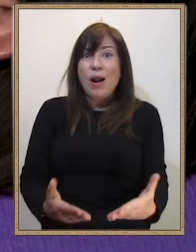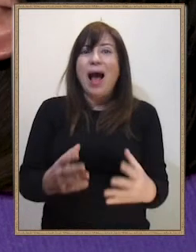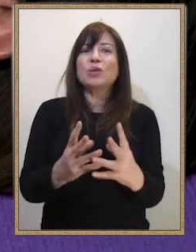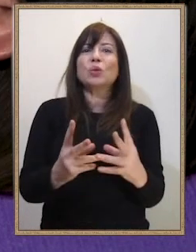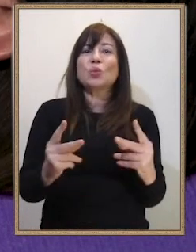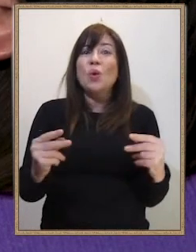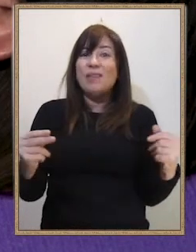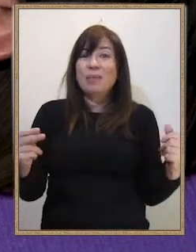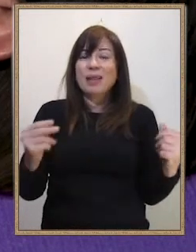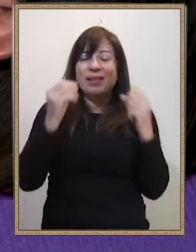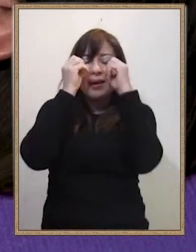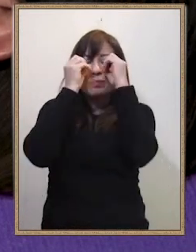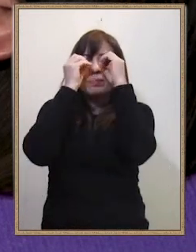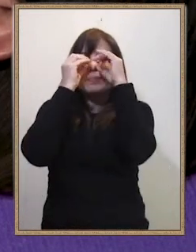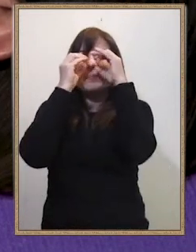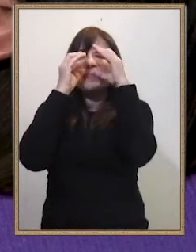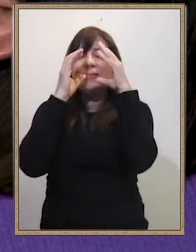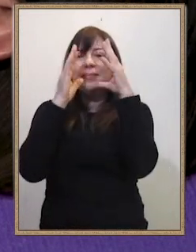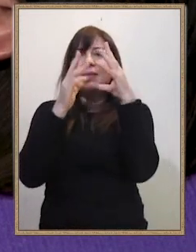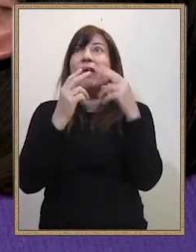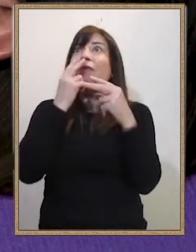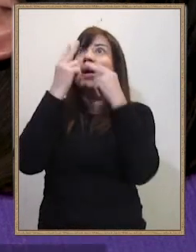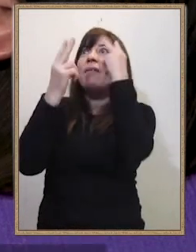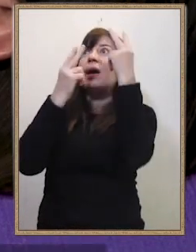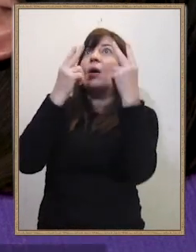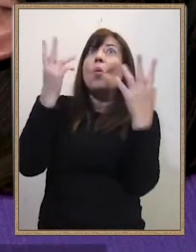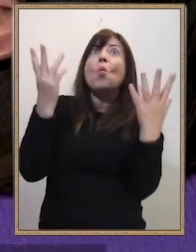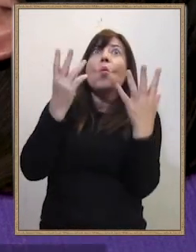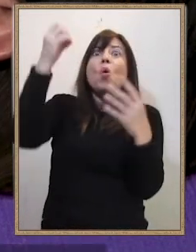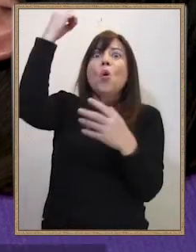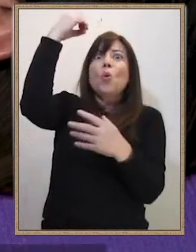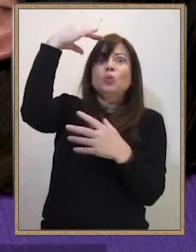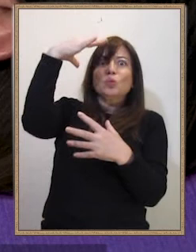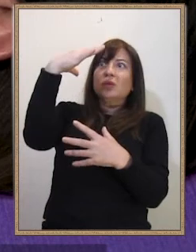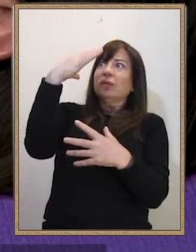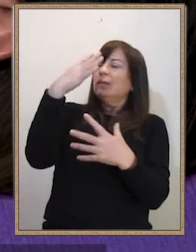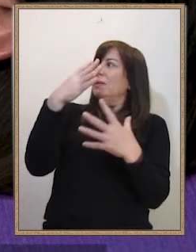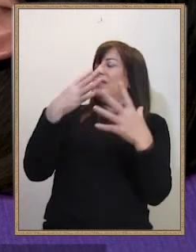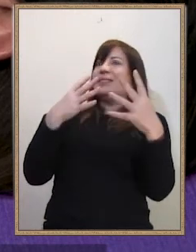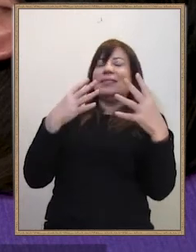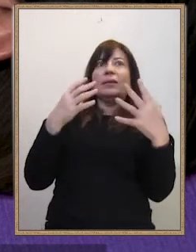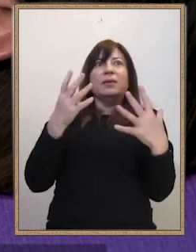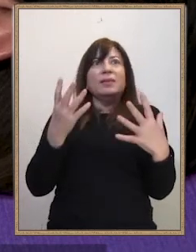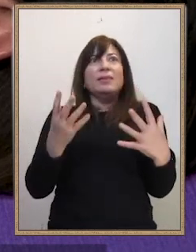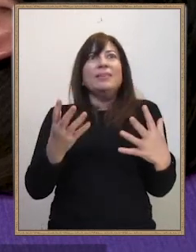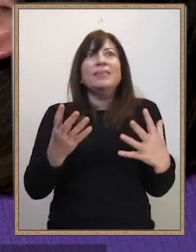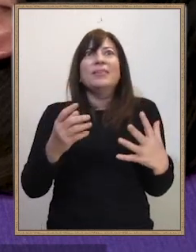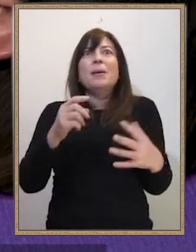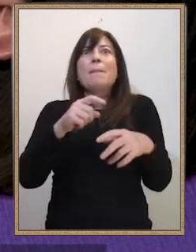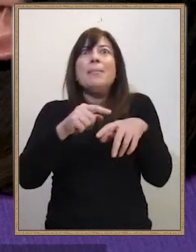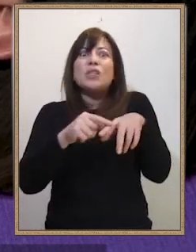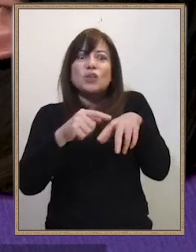suavemente, voy a abrir mis ojitos. Voy a ver los rayitos de la luz y voy a